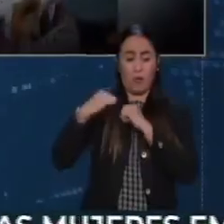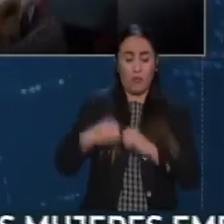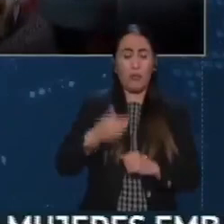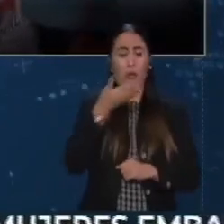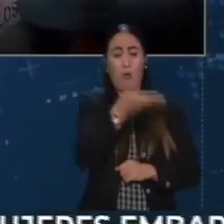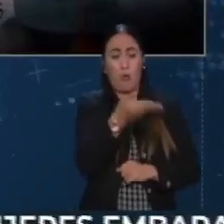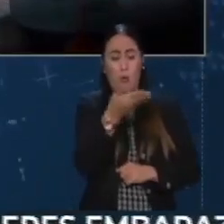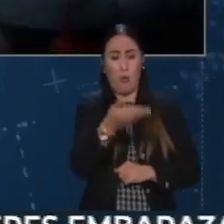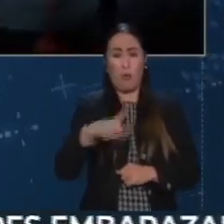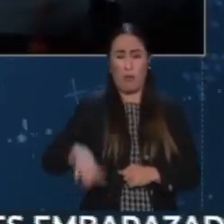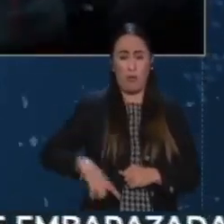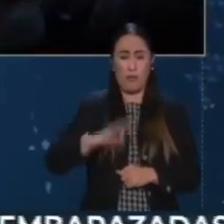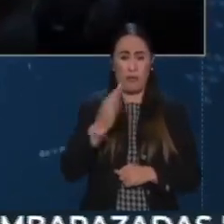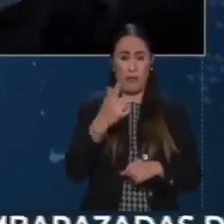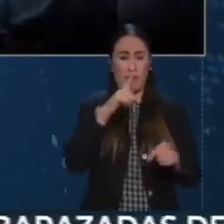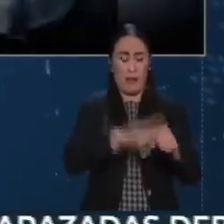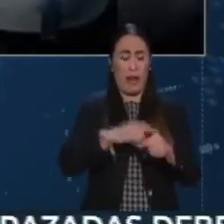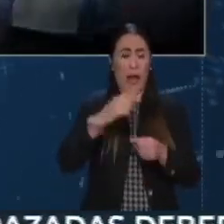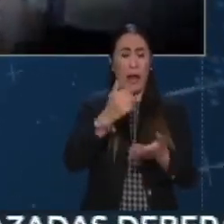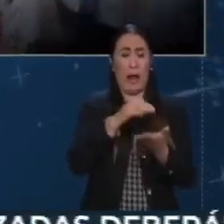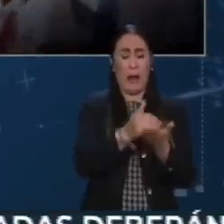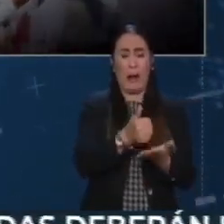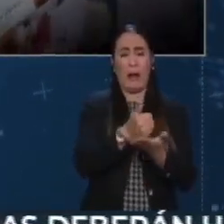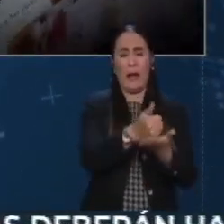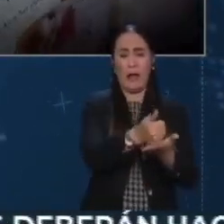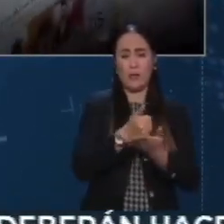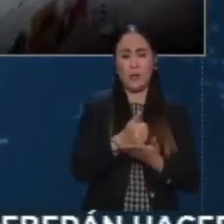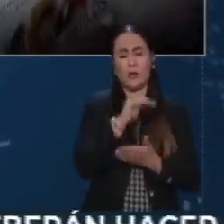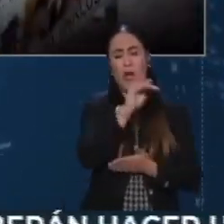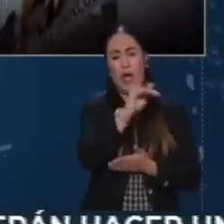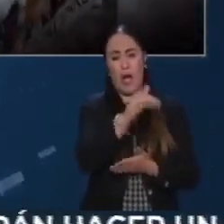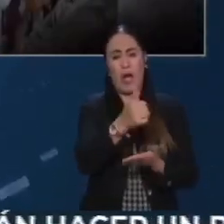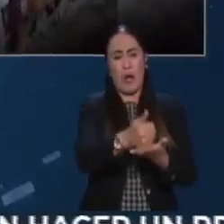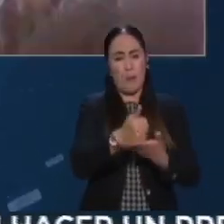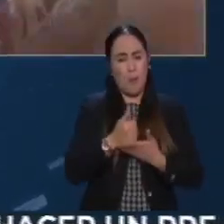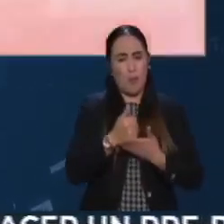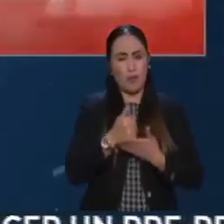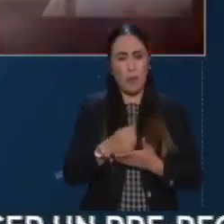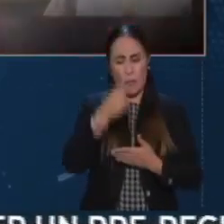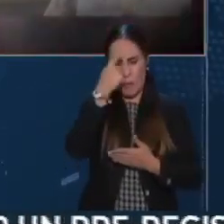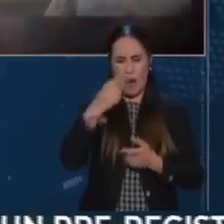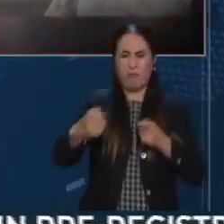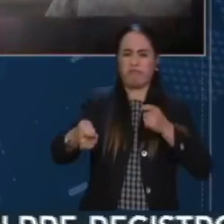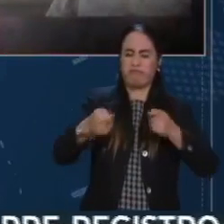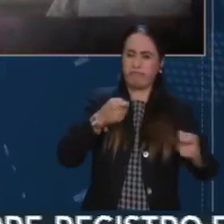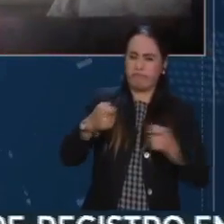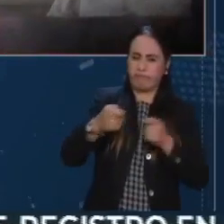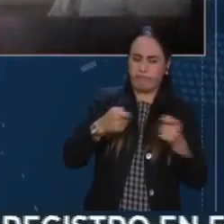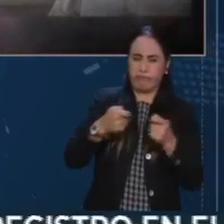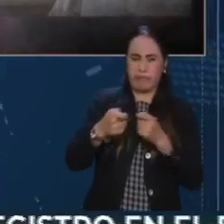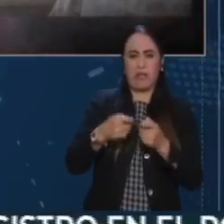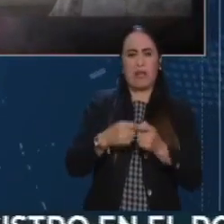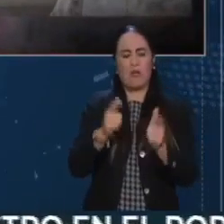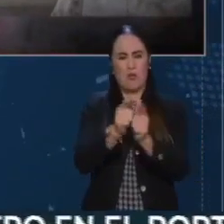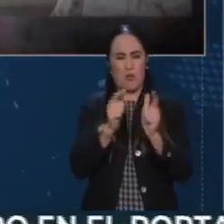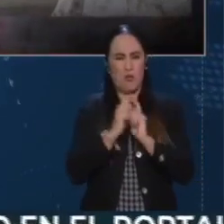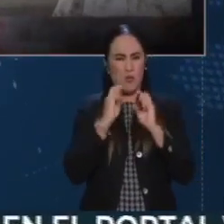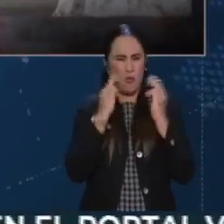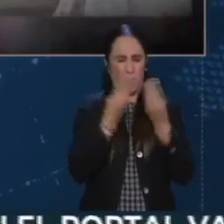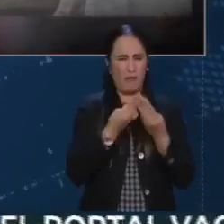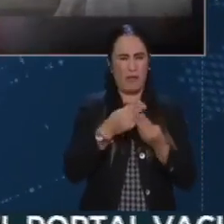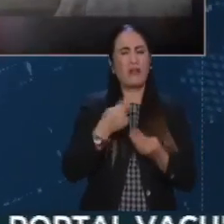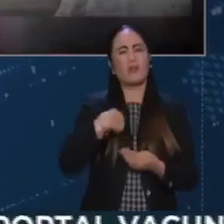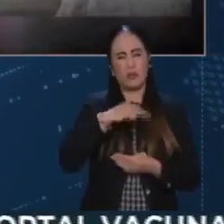del gobierno federal para que lo apoyara en el combate o en la contención. Todos sabemos que la banda